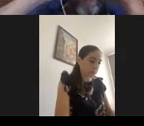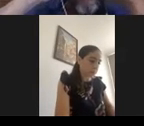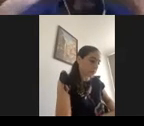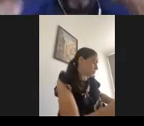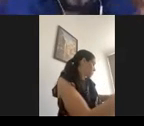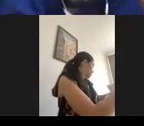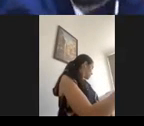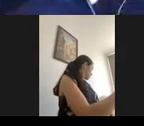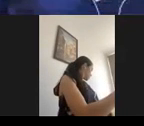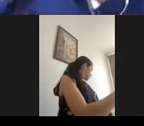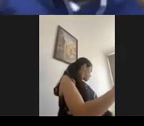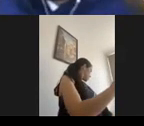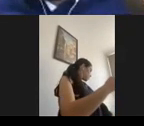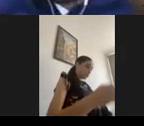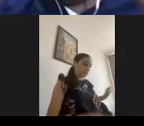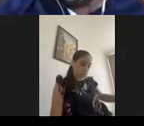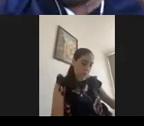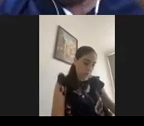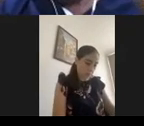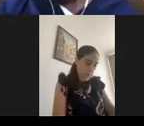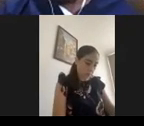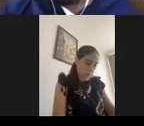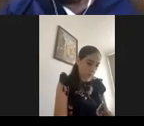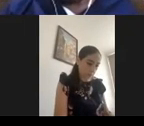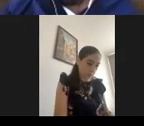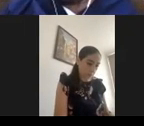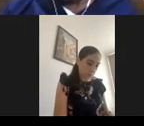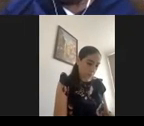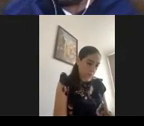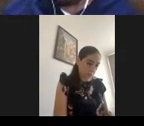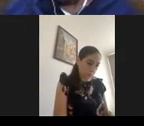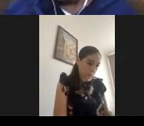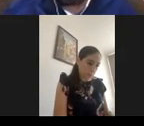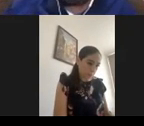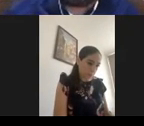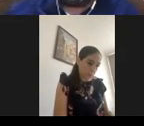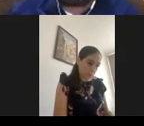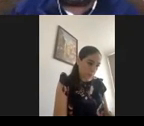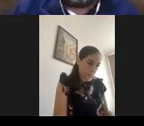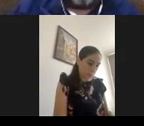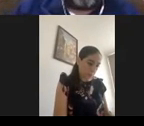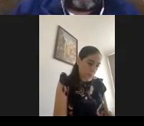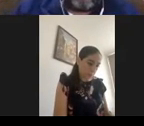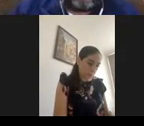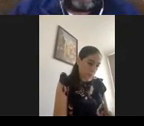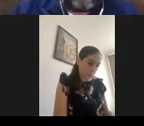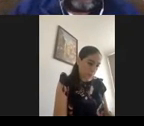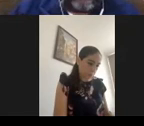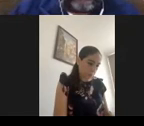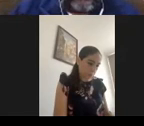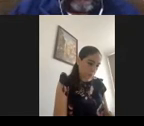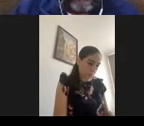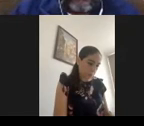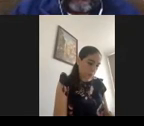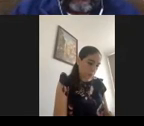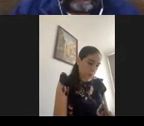haciendo y se haga de una manera más segura. Y a partir de la pacificación del tránsito y una convivencia entre los distintos medios